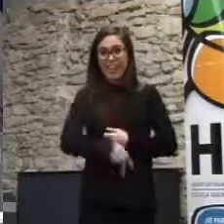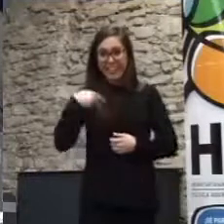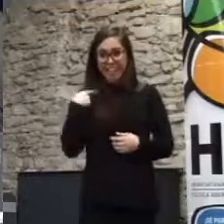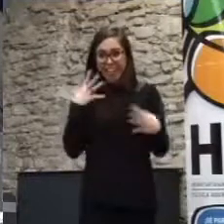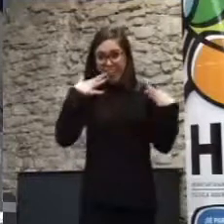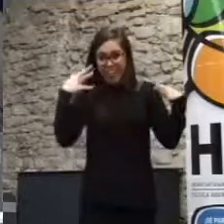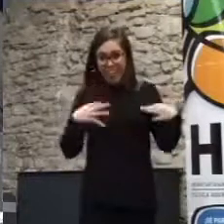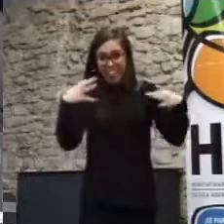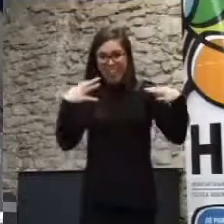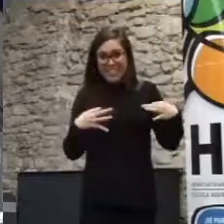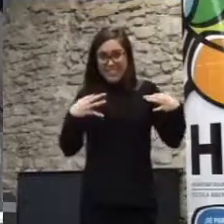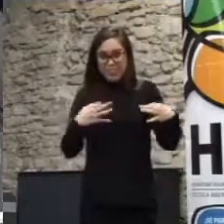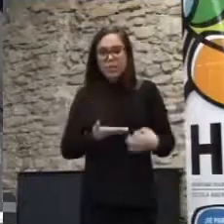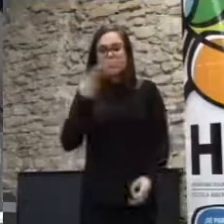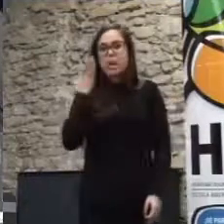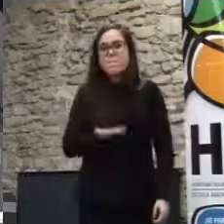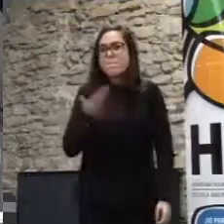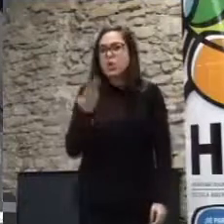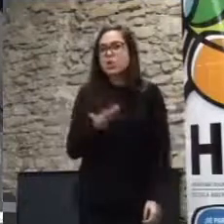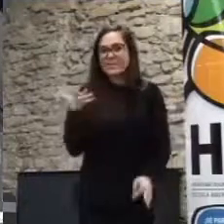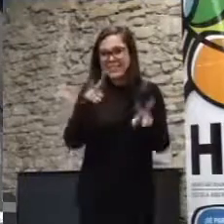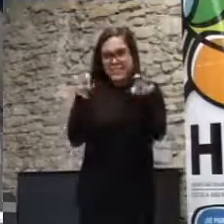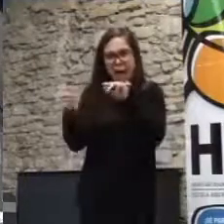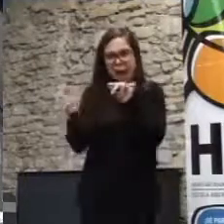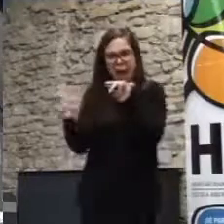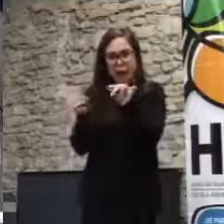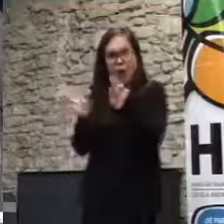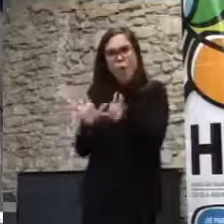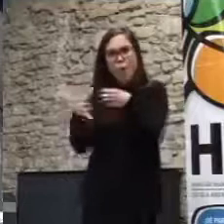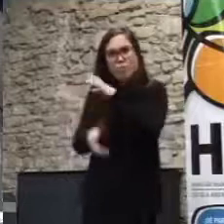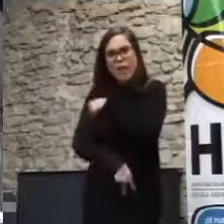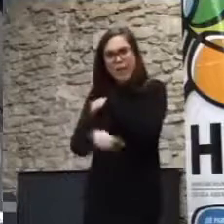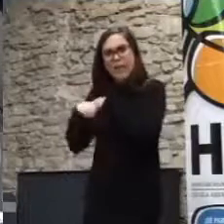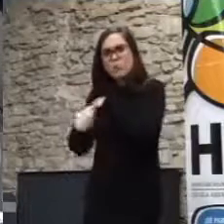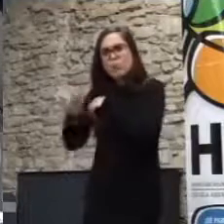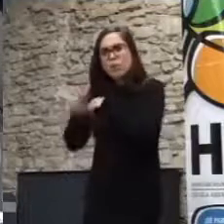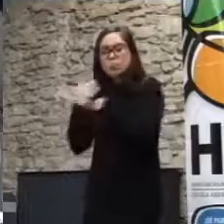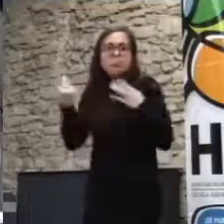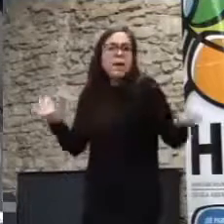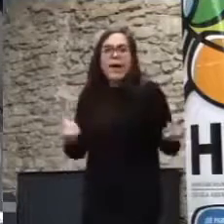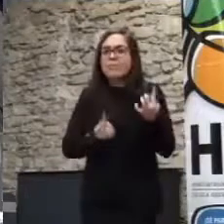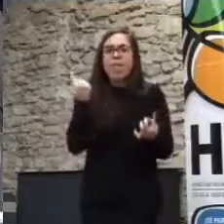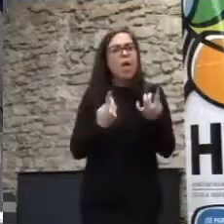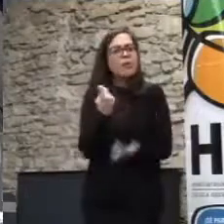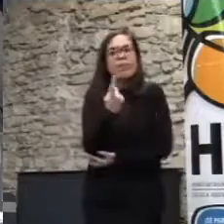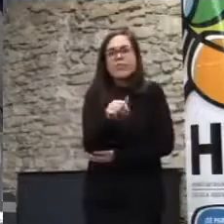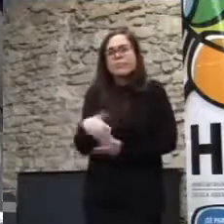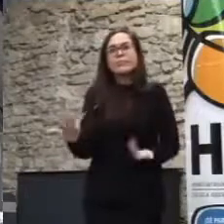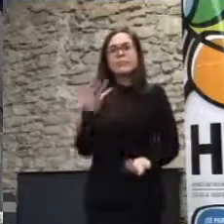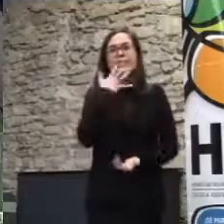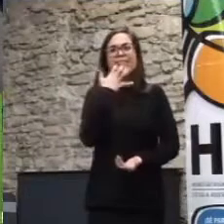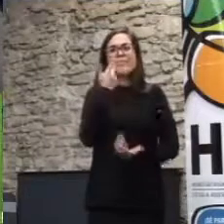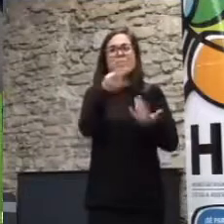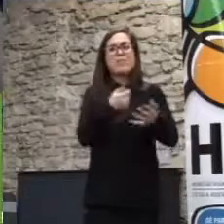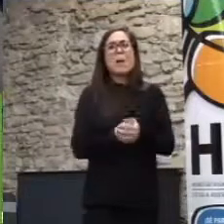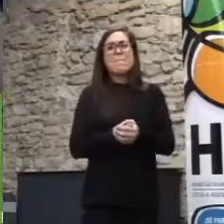realmente tienen importancia o lo que están debatiendo es importante, pues aunque sean las Juntas Generales y tengas que decir en la Comisión de Ordenación y